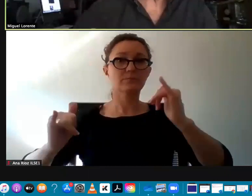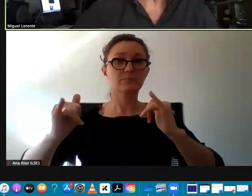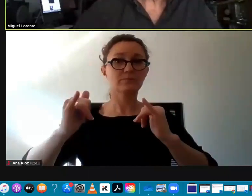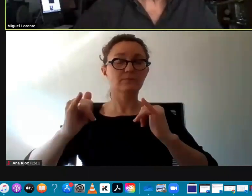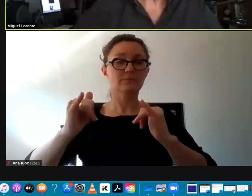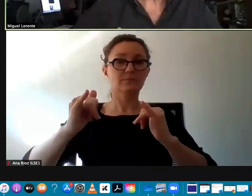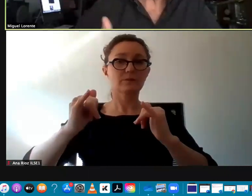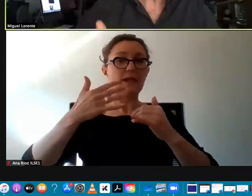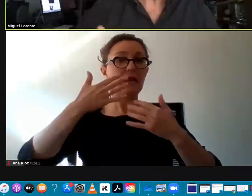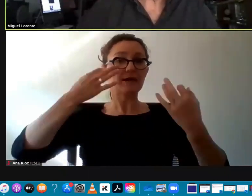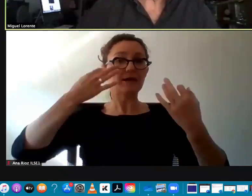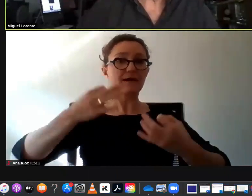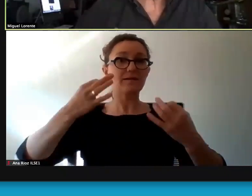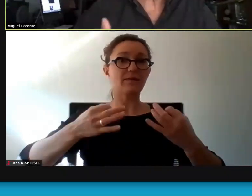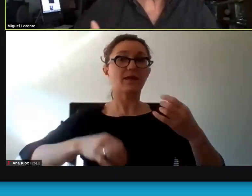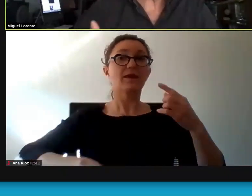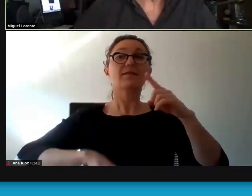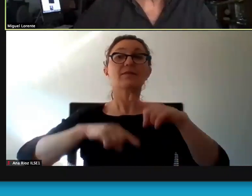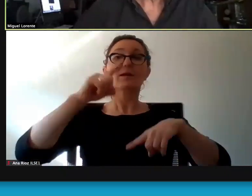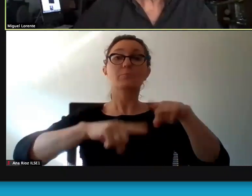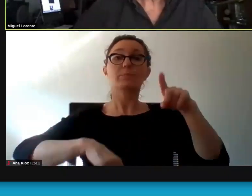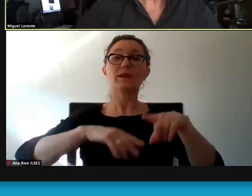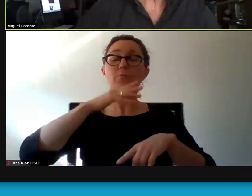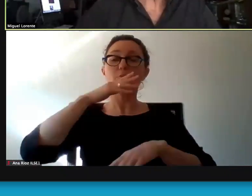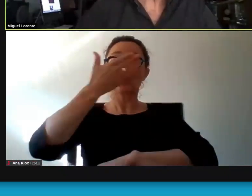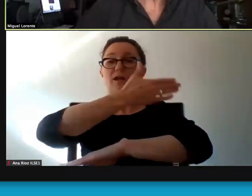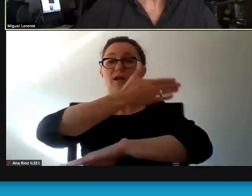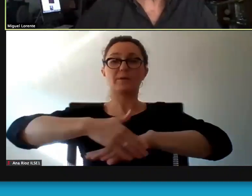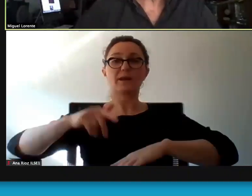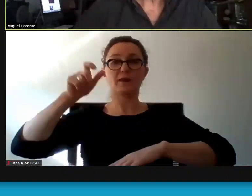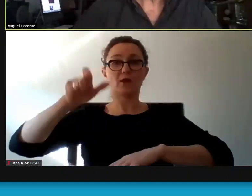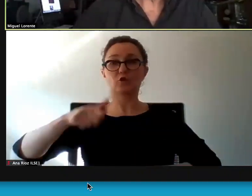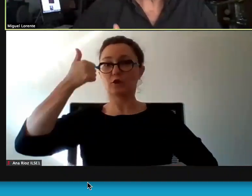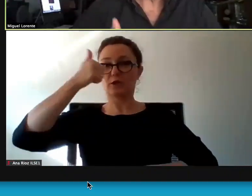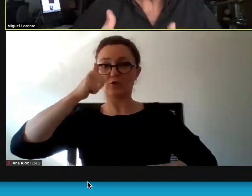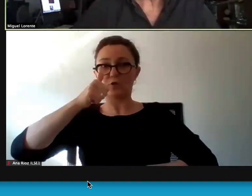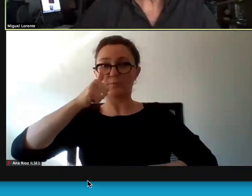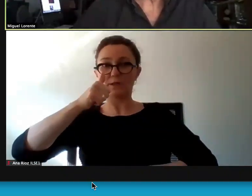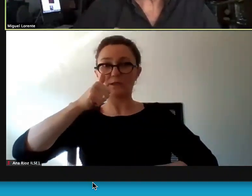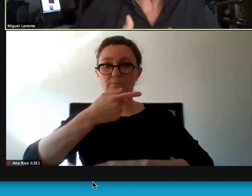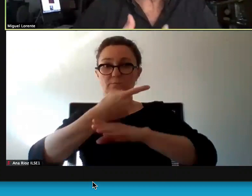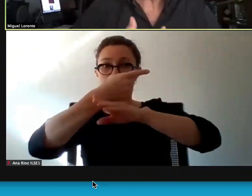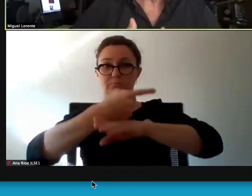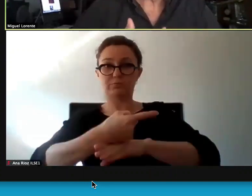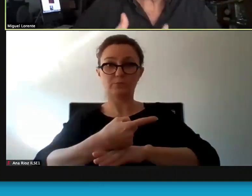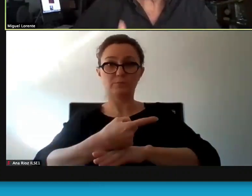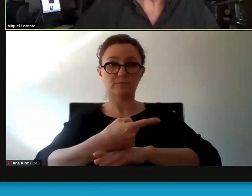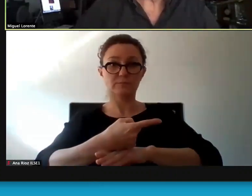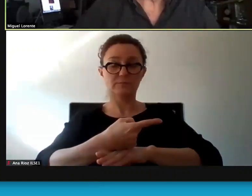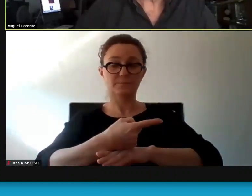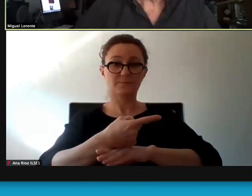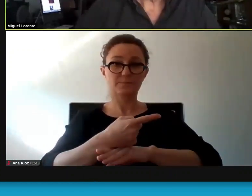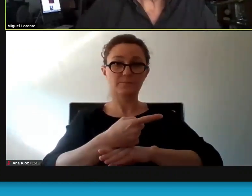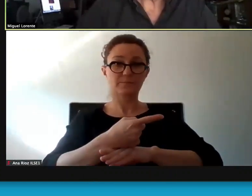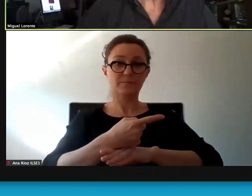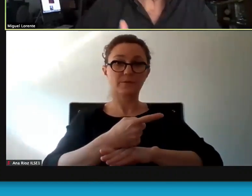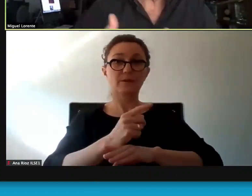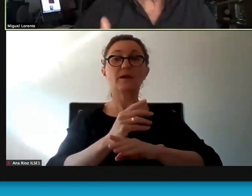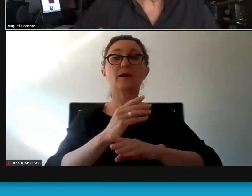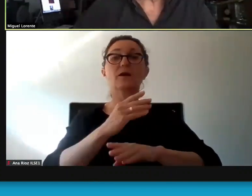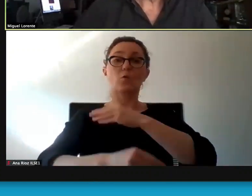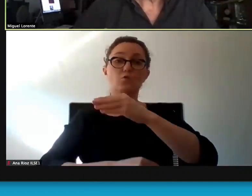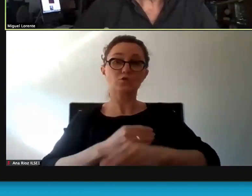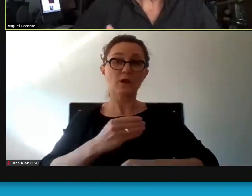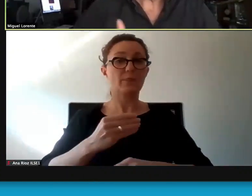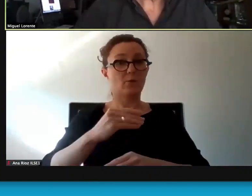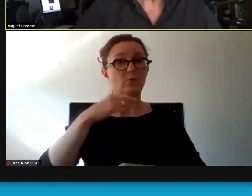muy limitada por esa imposición, por esa limitación que los hombres han impuesto a través de la cultura. Vivimos